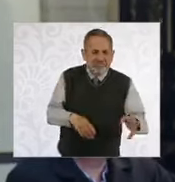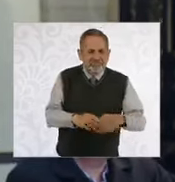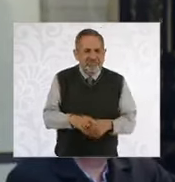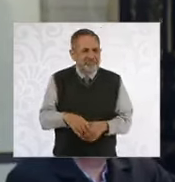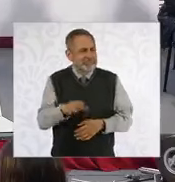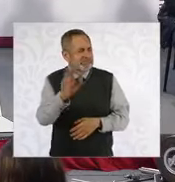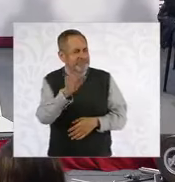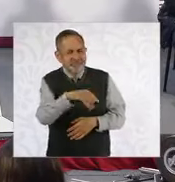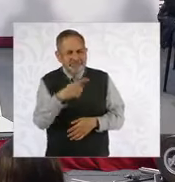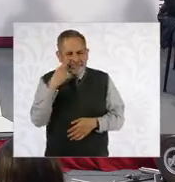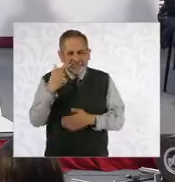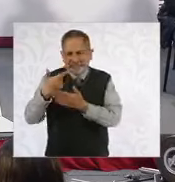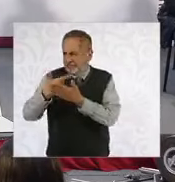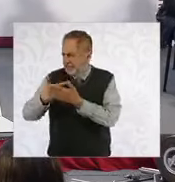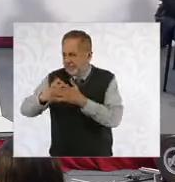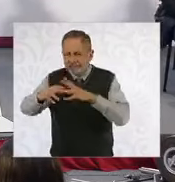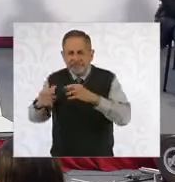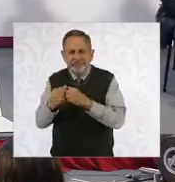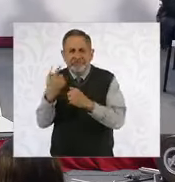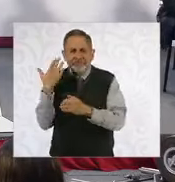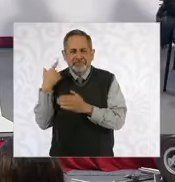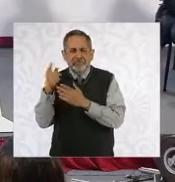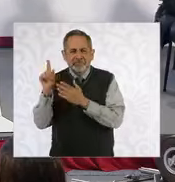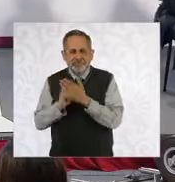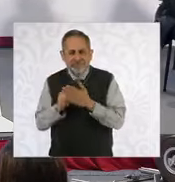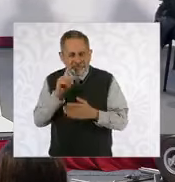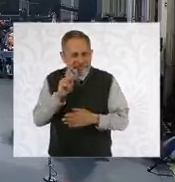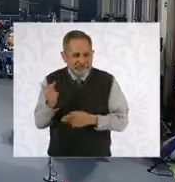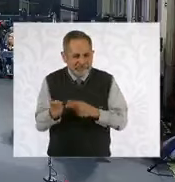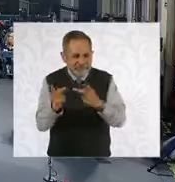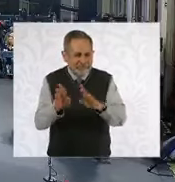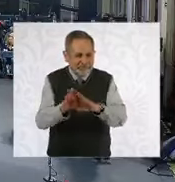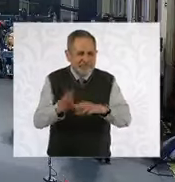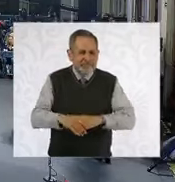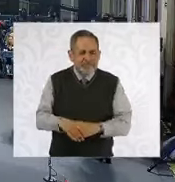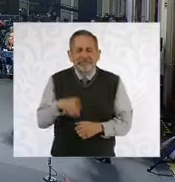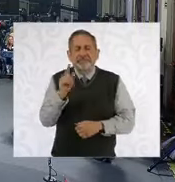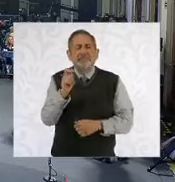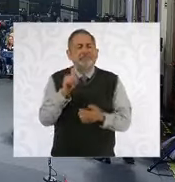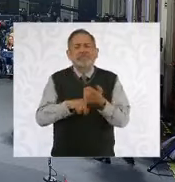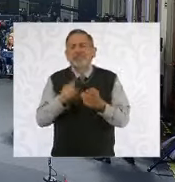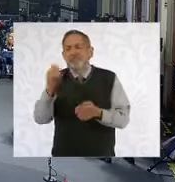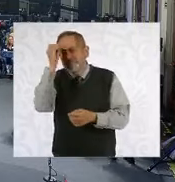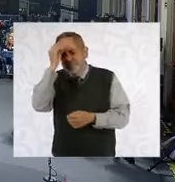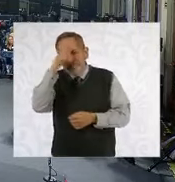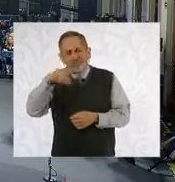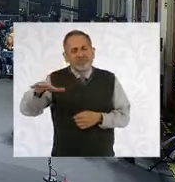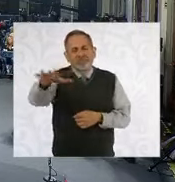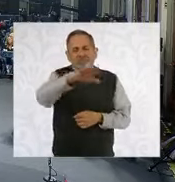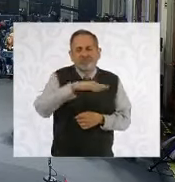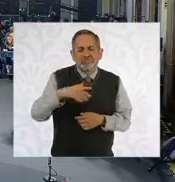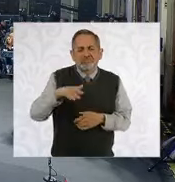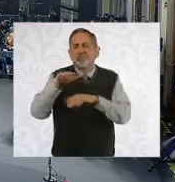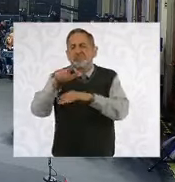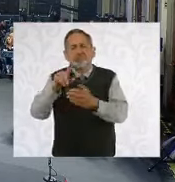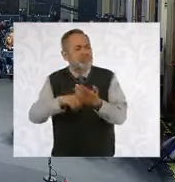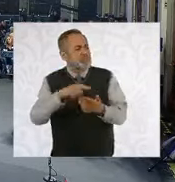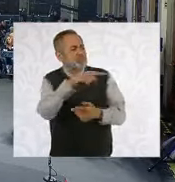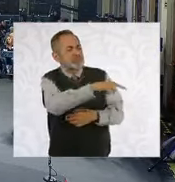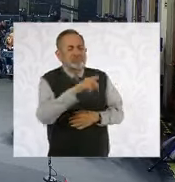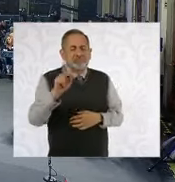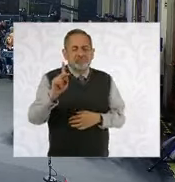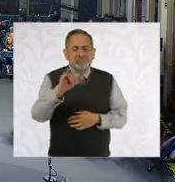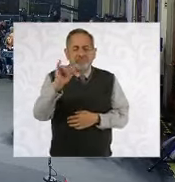encuesta de hace un mes, creo, de lo que opina la ciudadanía del Poder